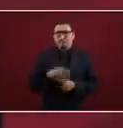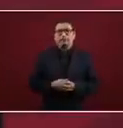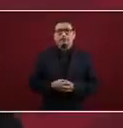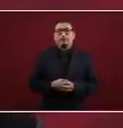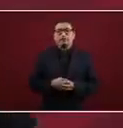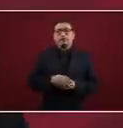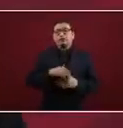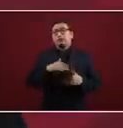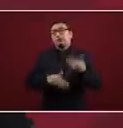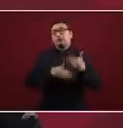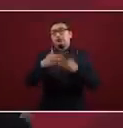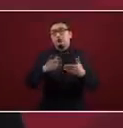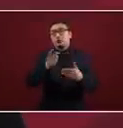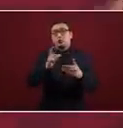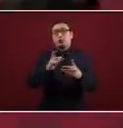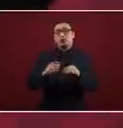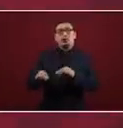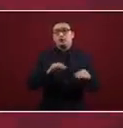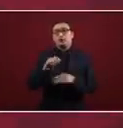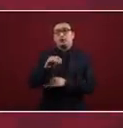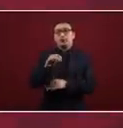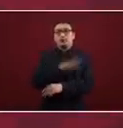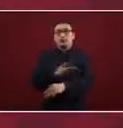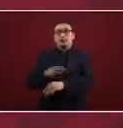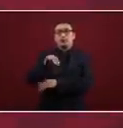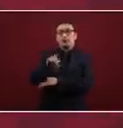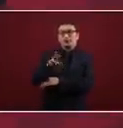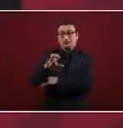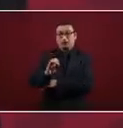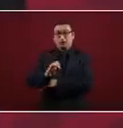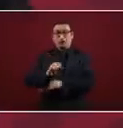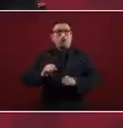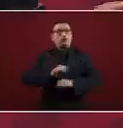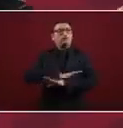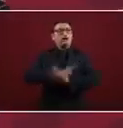al triunfo del movimiento maderista, se desatan